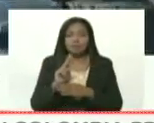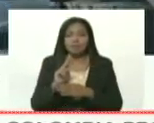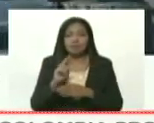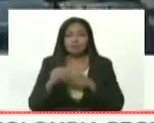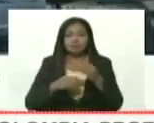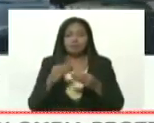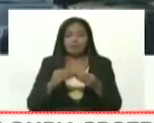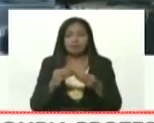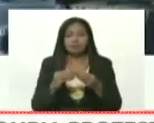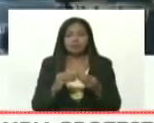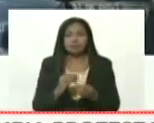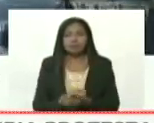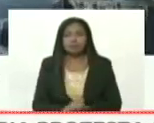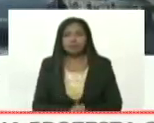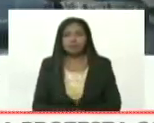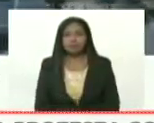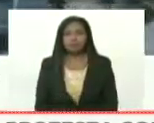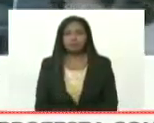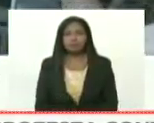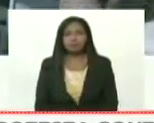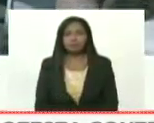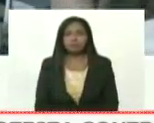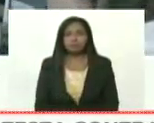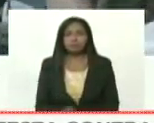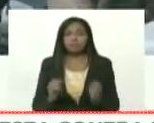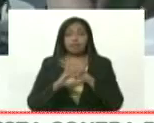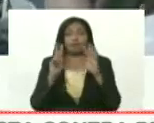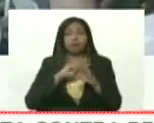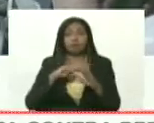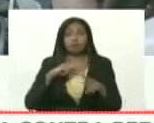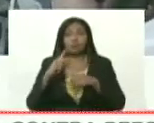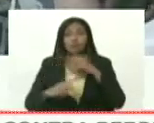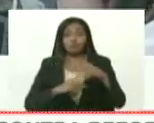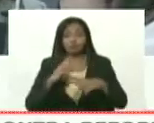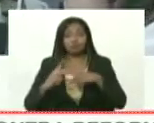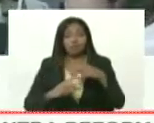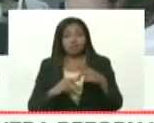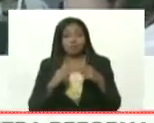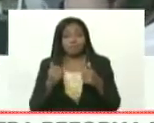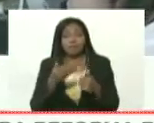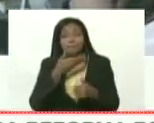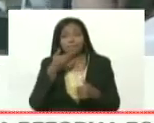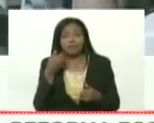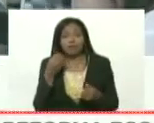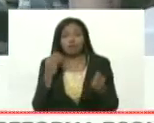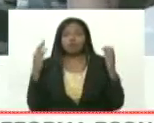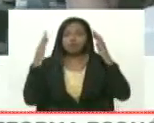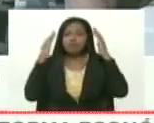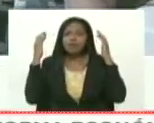de precio. Correcto, estamos produciendo el mejor champú,